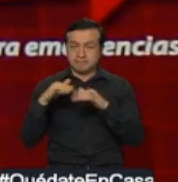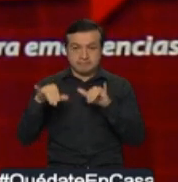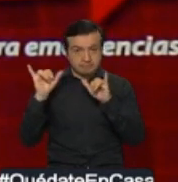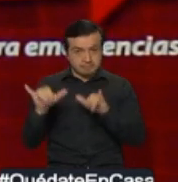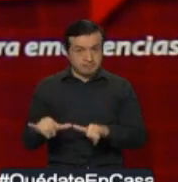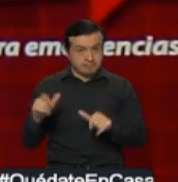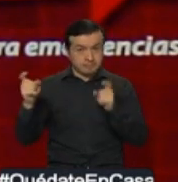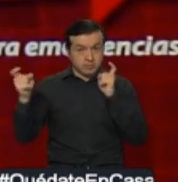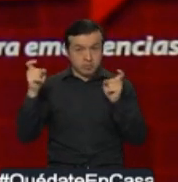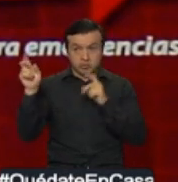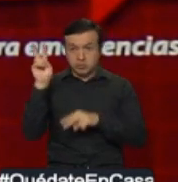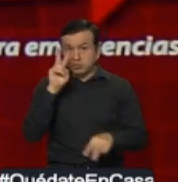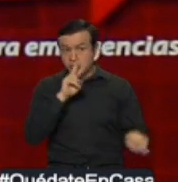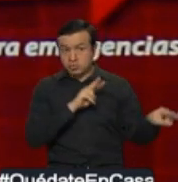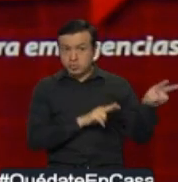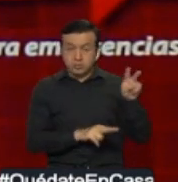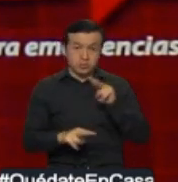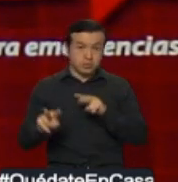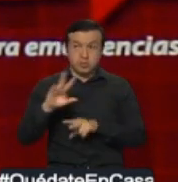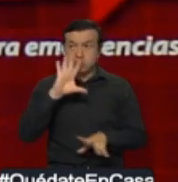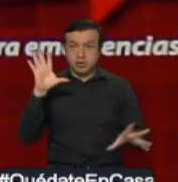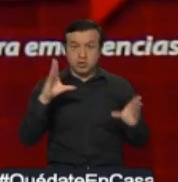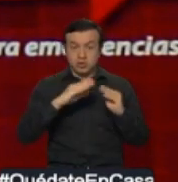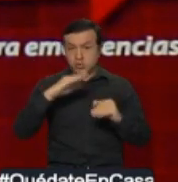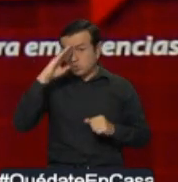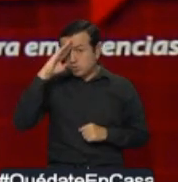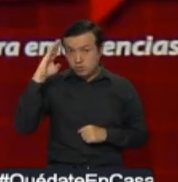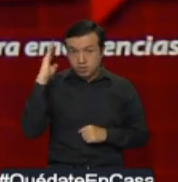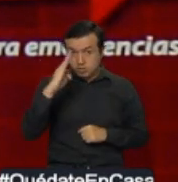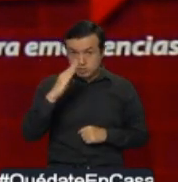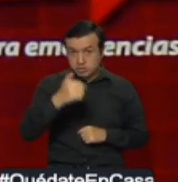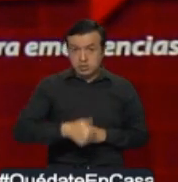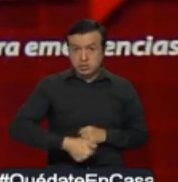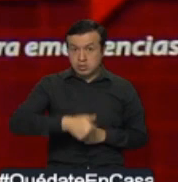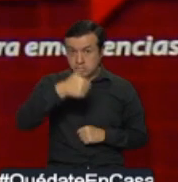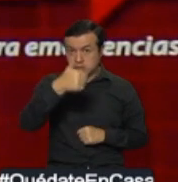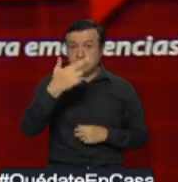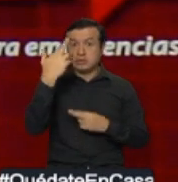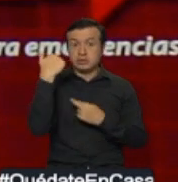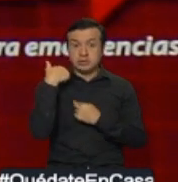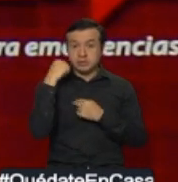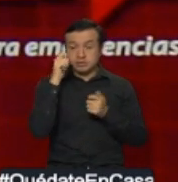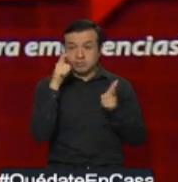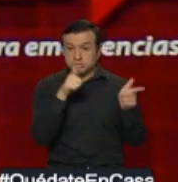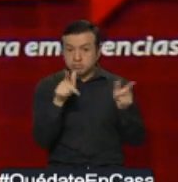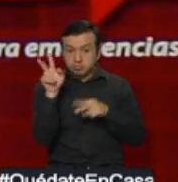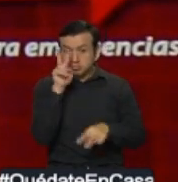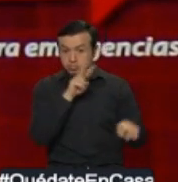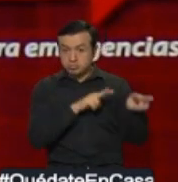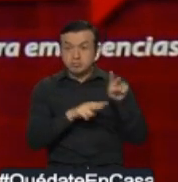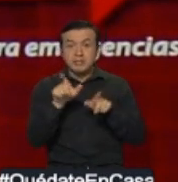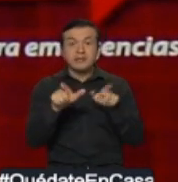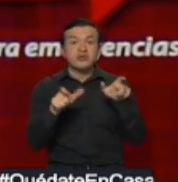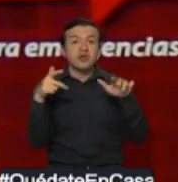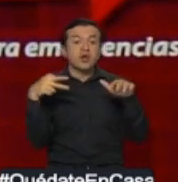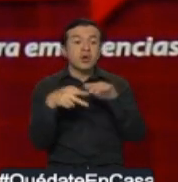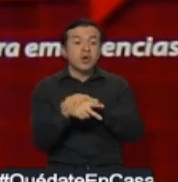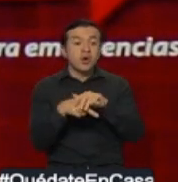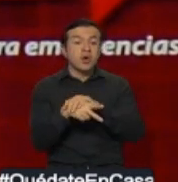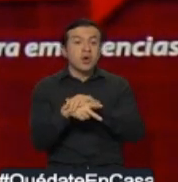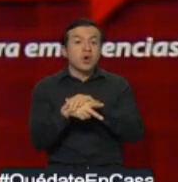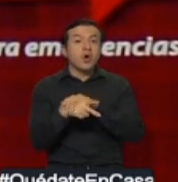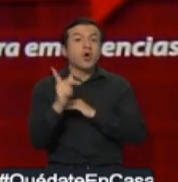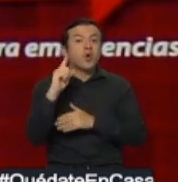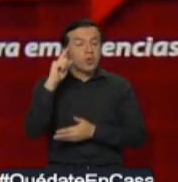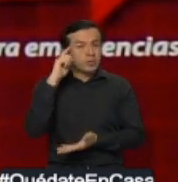controles de la emergencia, la policía y las autoridades encargadas siguen haciendo su trabajo. Desde las gobernaciones,